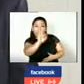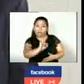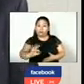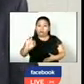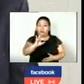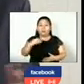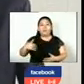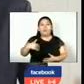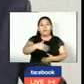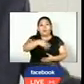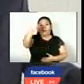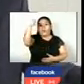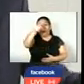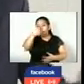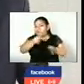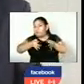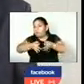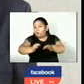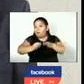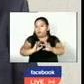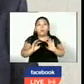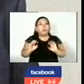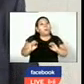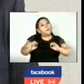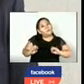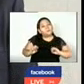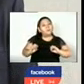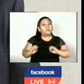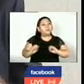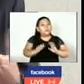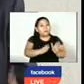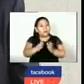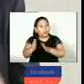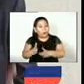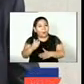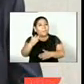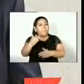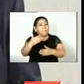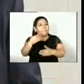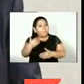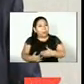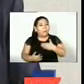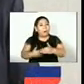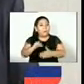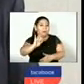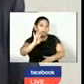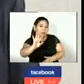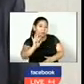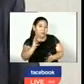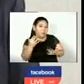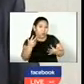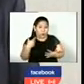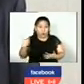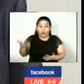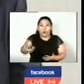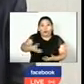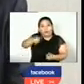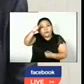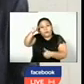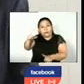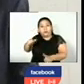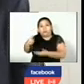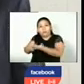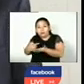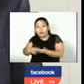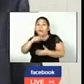moderno. Y así otros que, digamos, van en camino, que en su momento nosotros los vamos a ir anunciando,